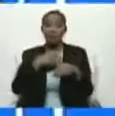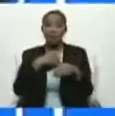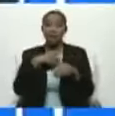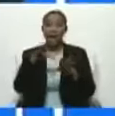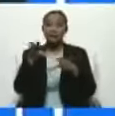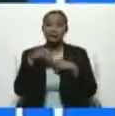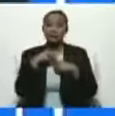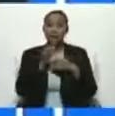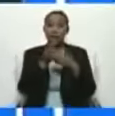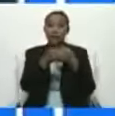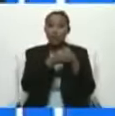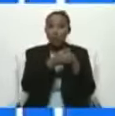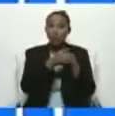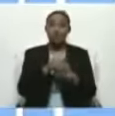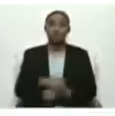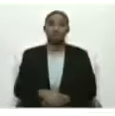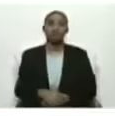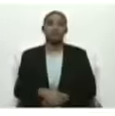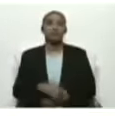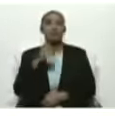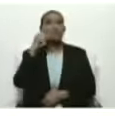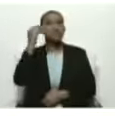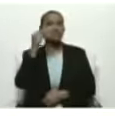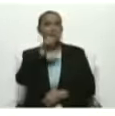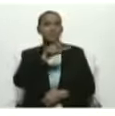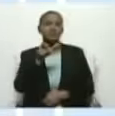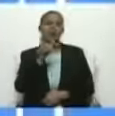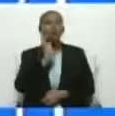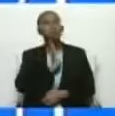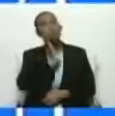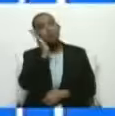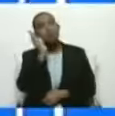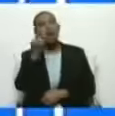Quieren que te vayas a dormir creyendo que ganaron.